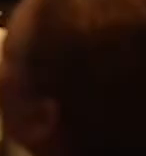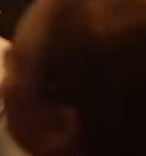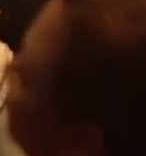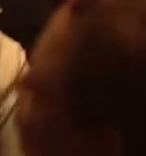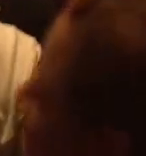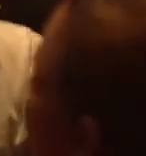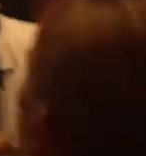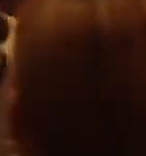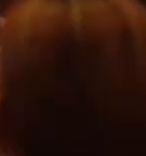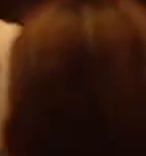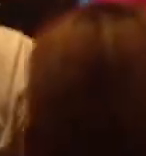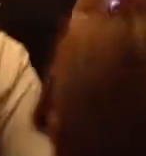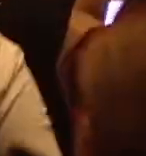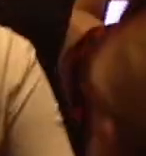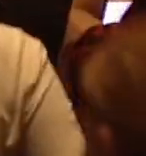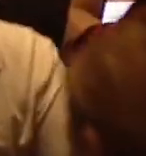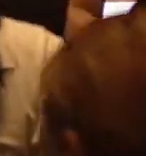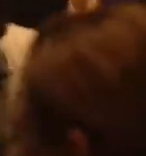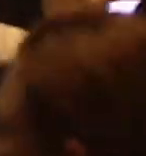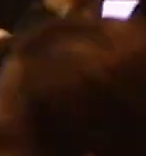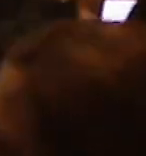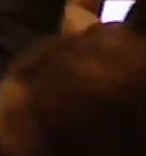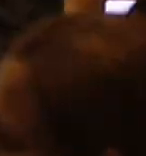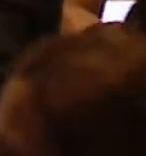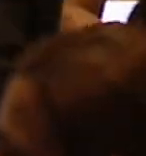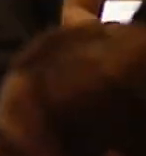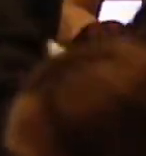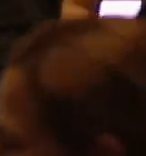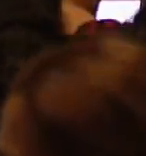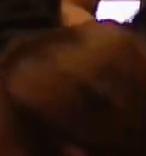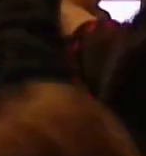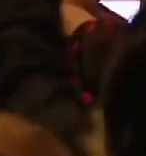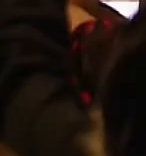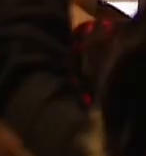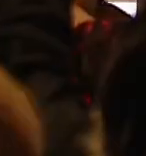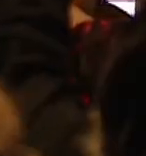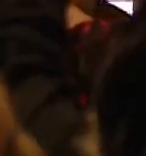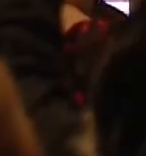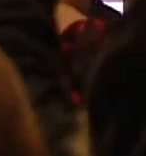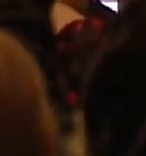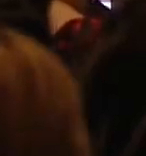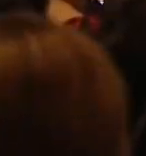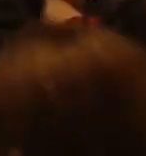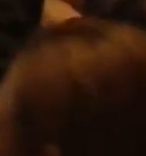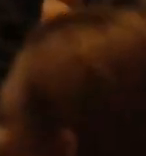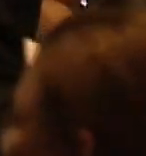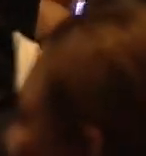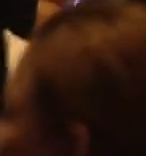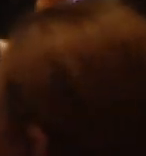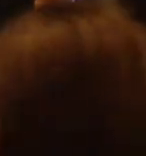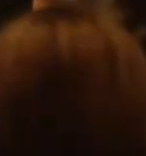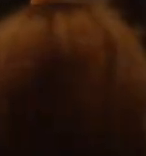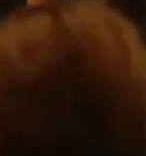que te has cansado. Y ahora ya que está muy triste, y el que ya era muy triste es